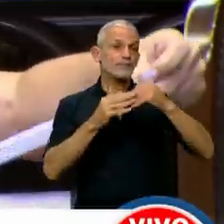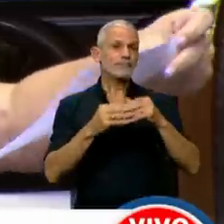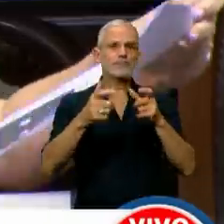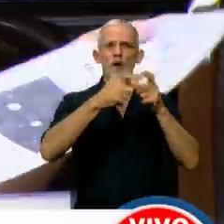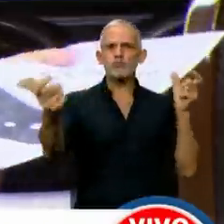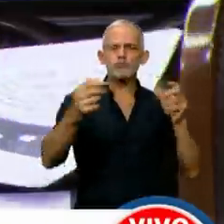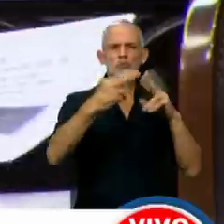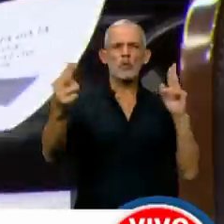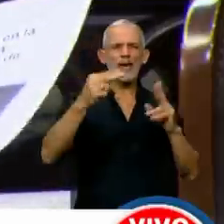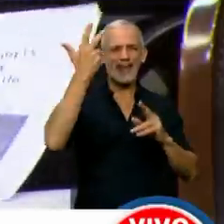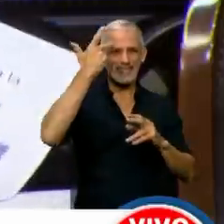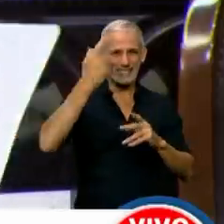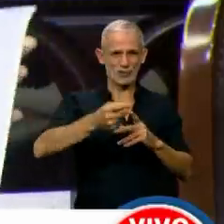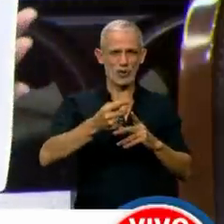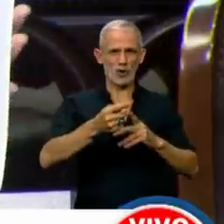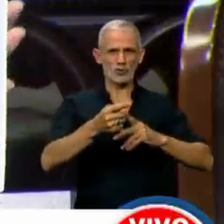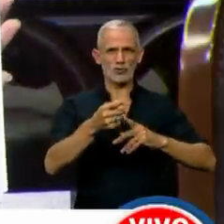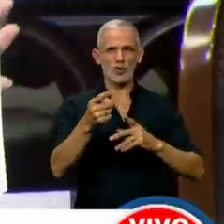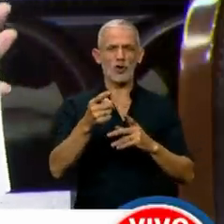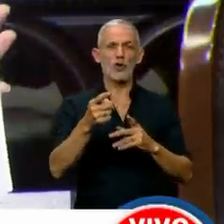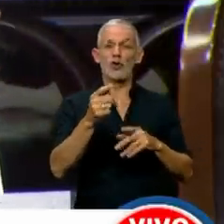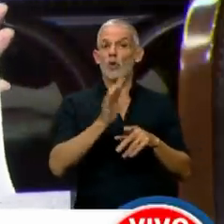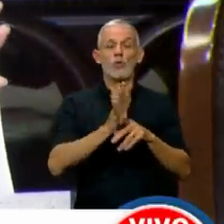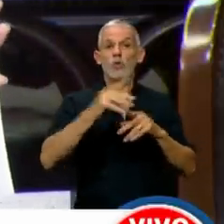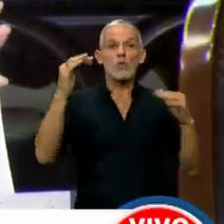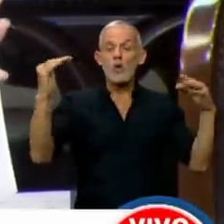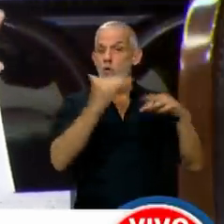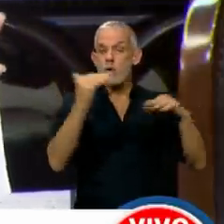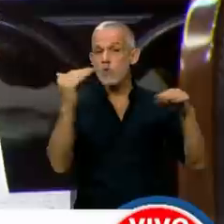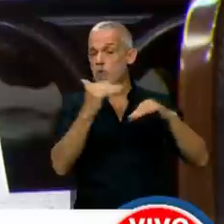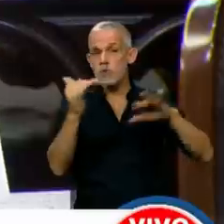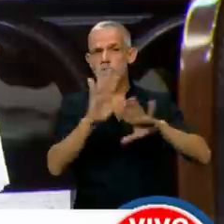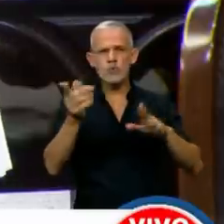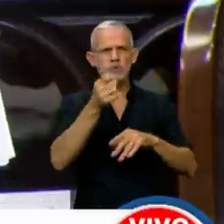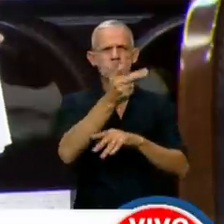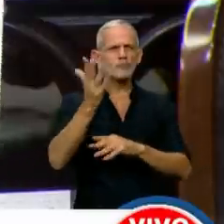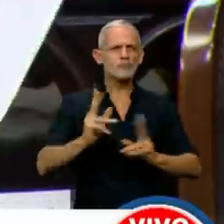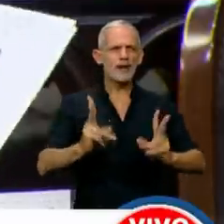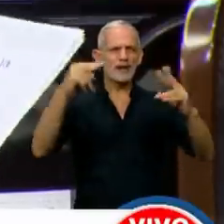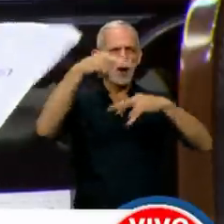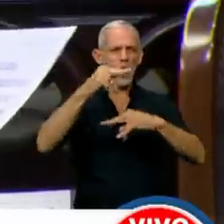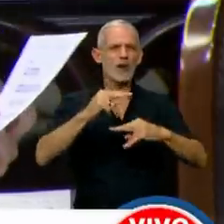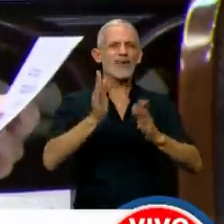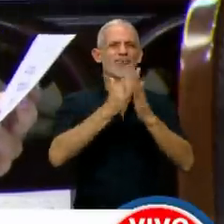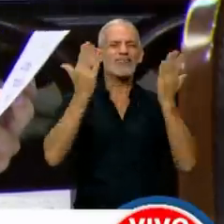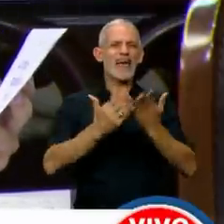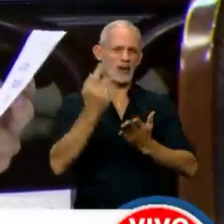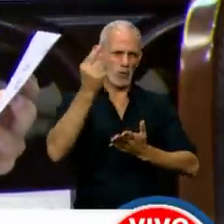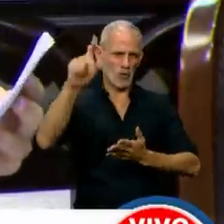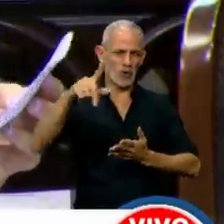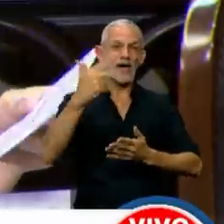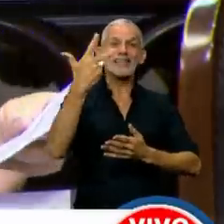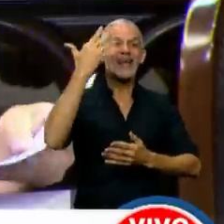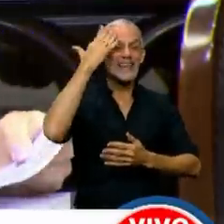autovía 18 la autovía 18 es una trampa mortal aquí está el recorte del diario del diario 1 del